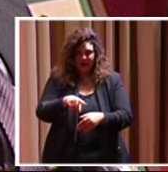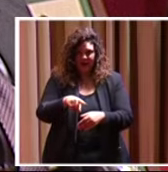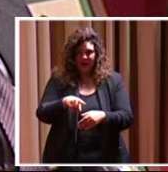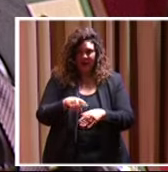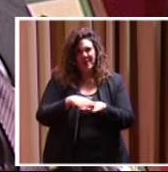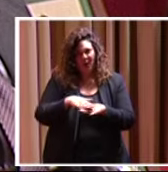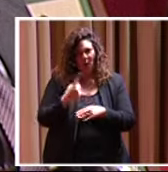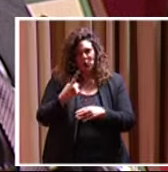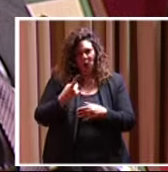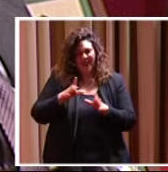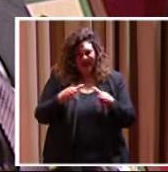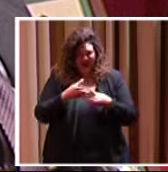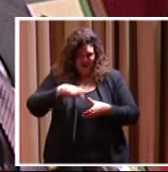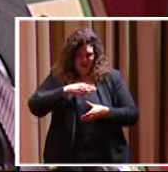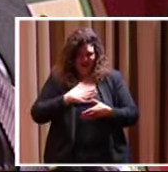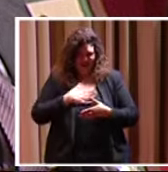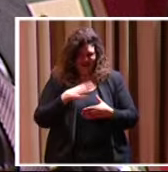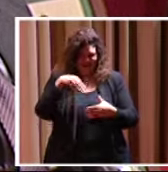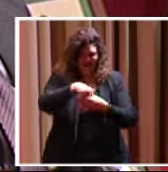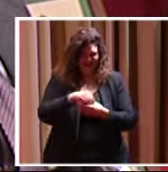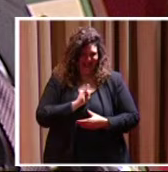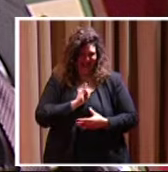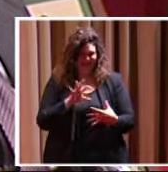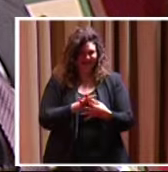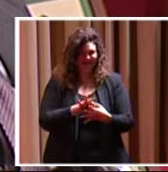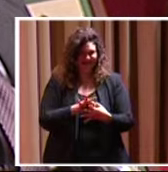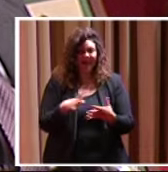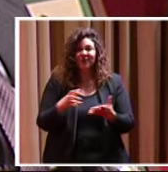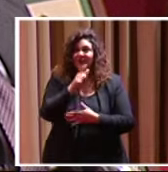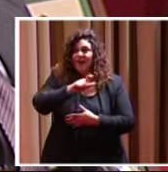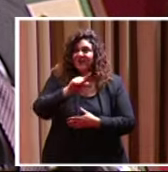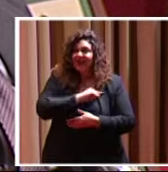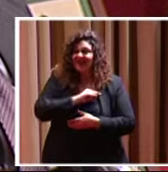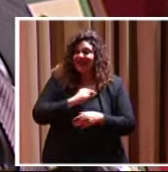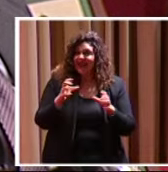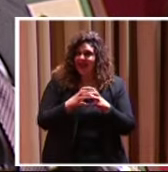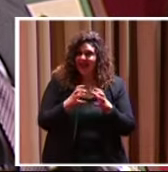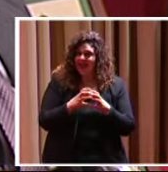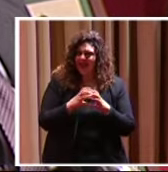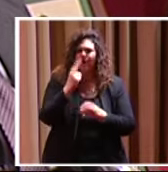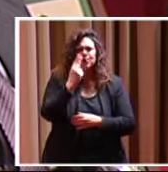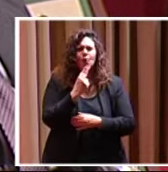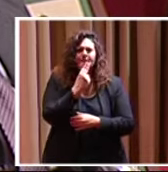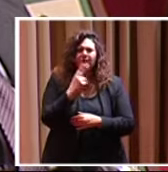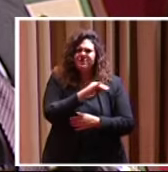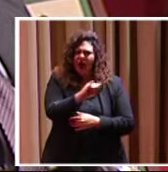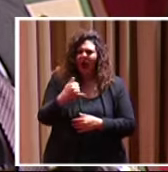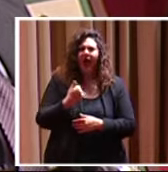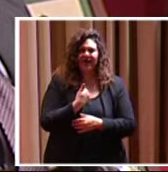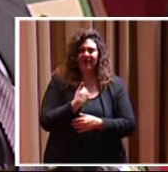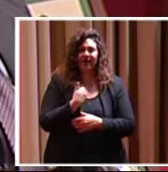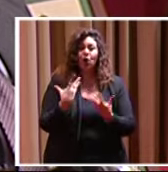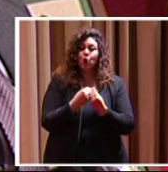de los nuestros. Todos los que sois o nos sentimos granadinos tenemos un compromiso con la ciudad y